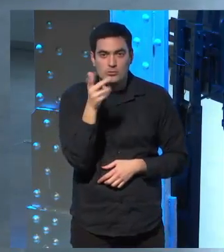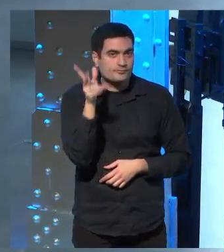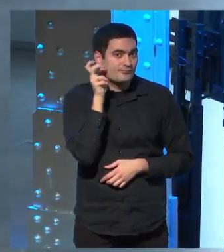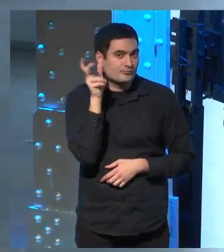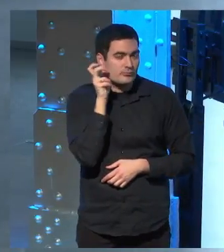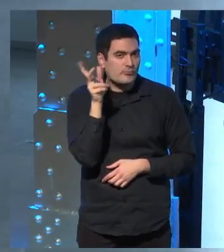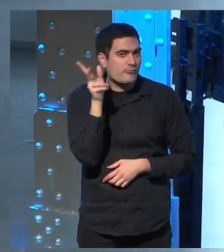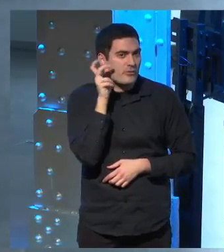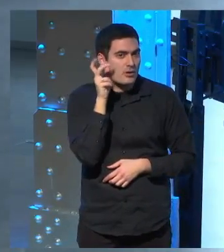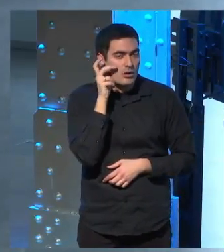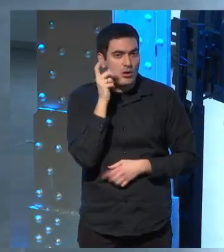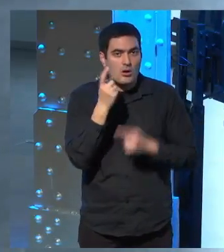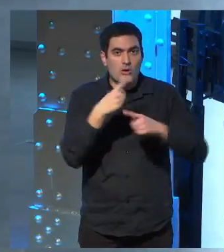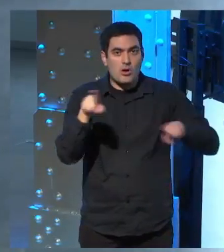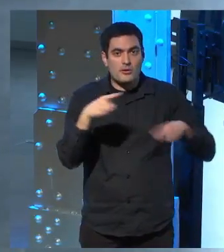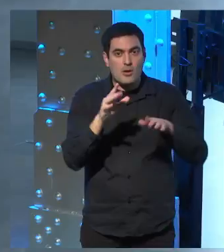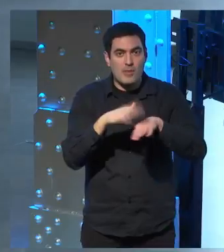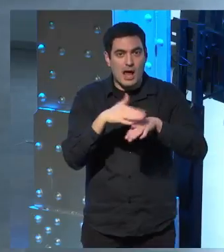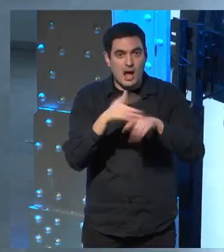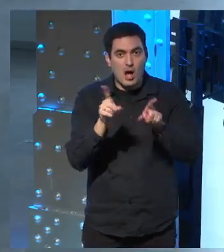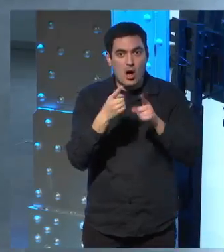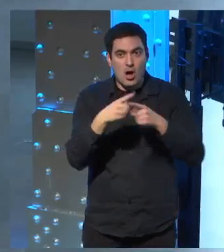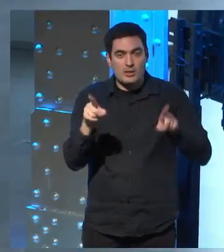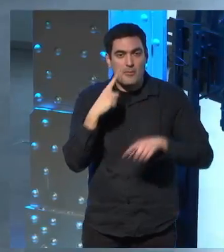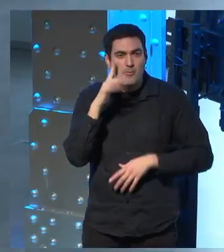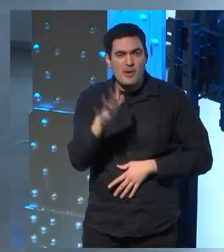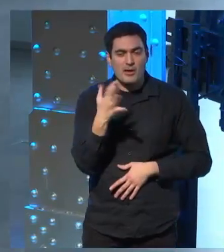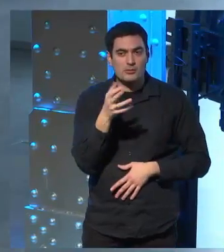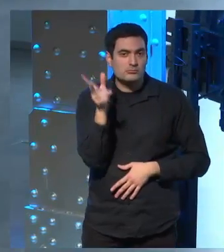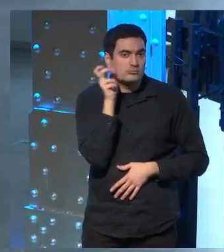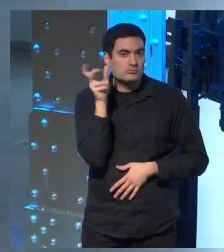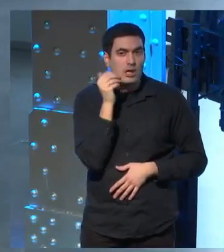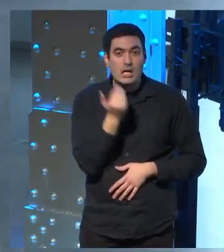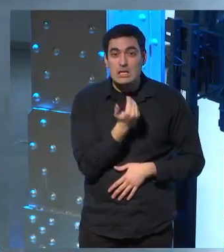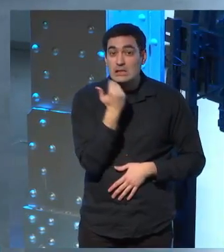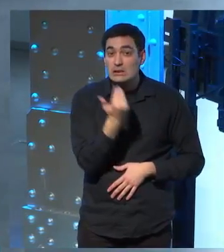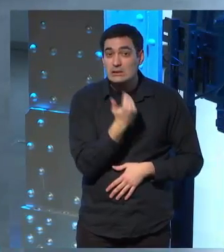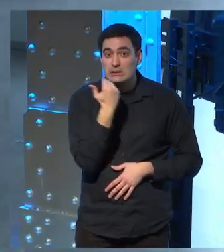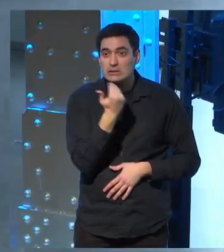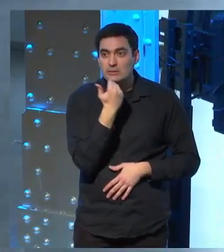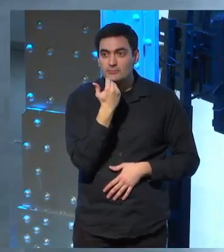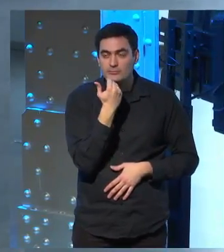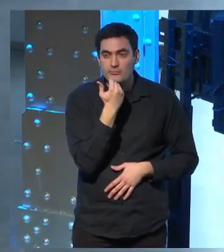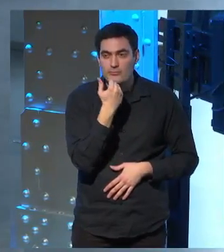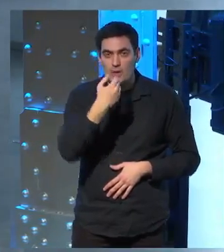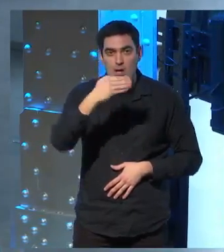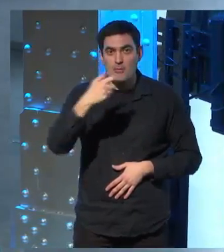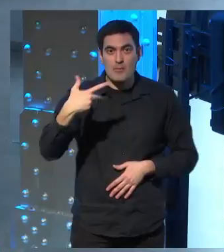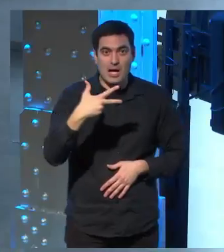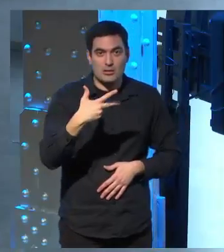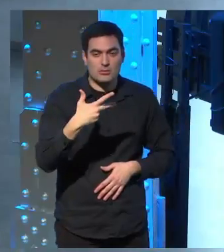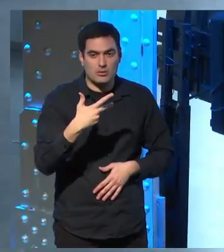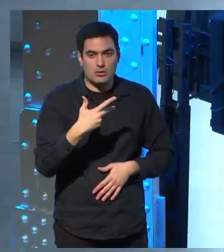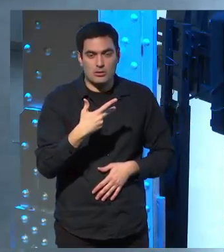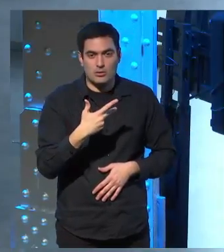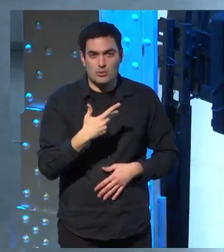escuchas el concierto para orquesta, te parece que estás escuchando casi una de esas suites de Bach tremendas, ¿no?